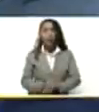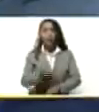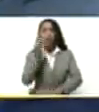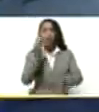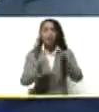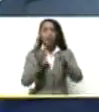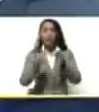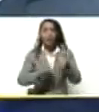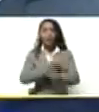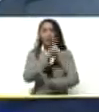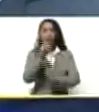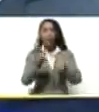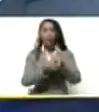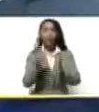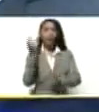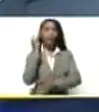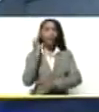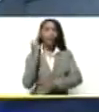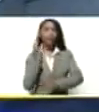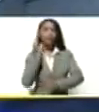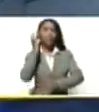un diálogo permanente